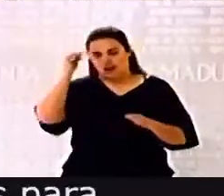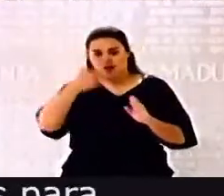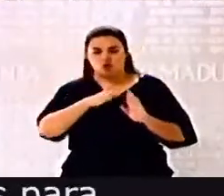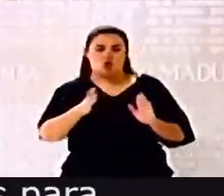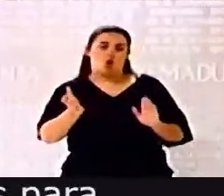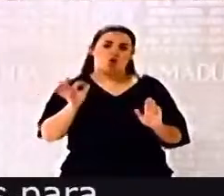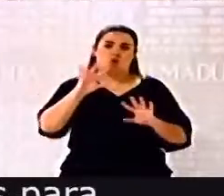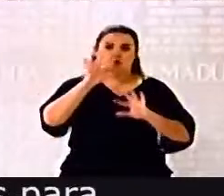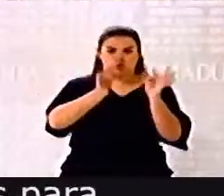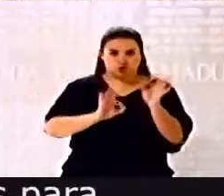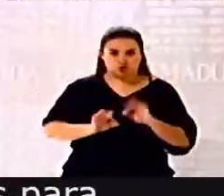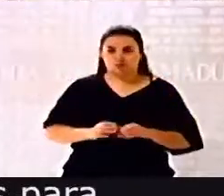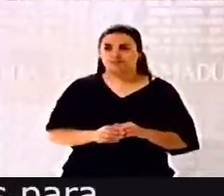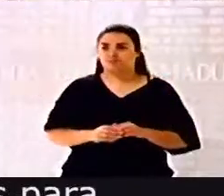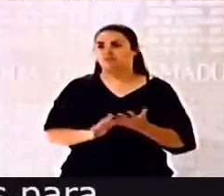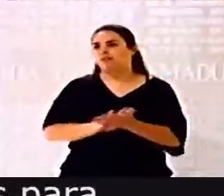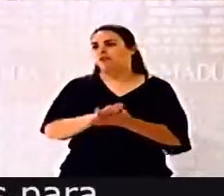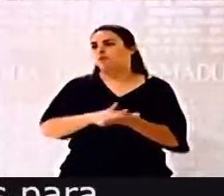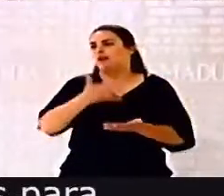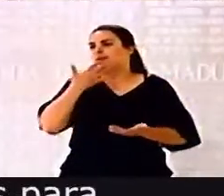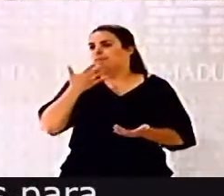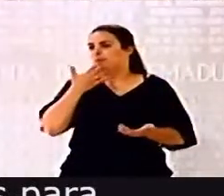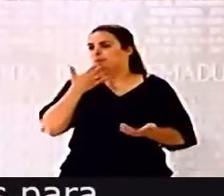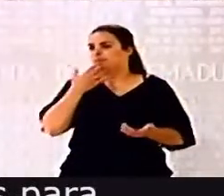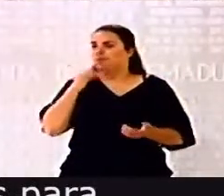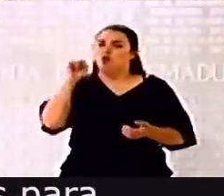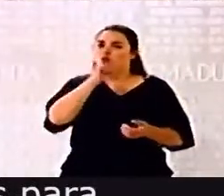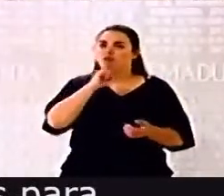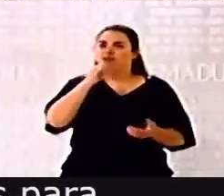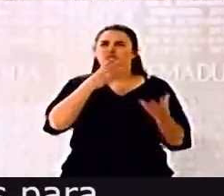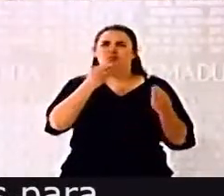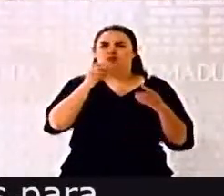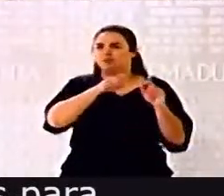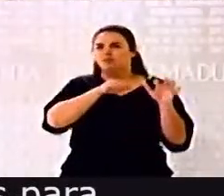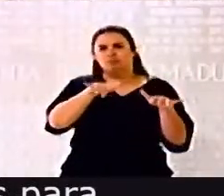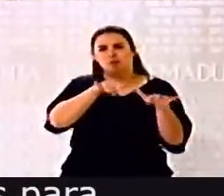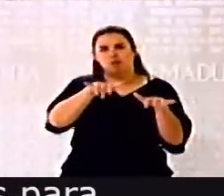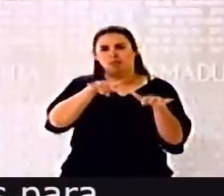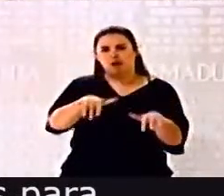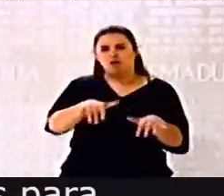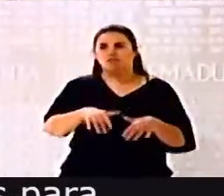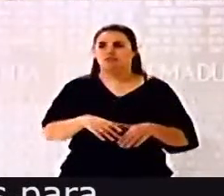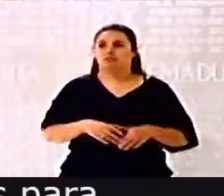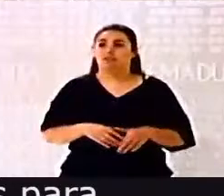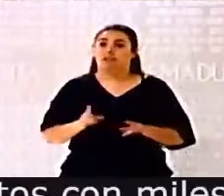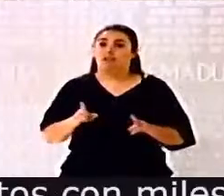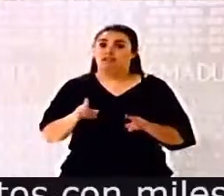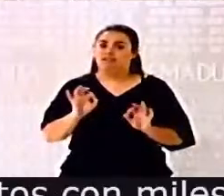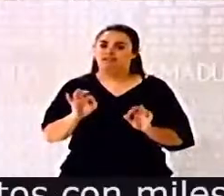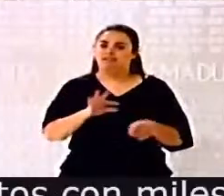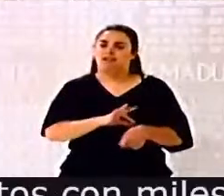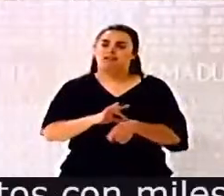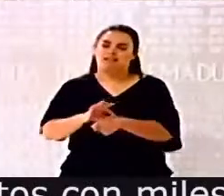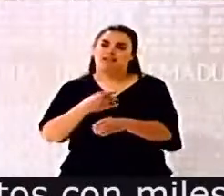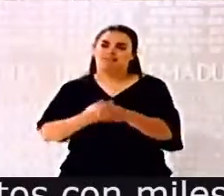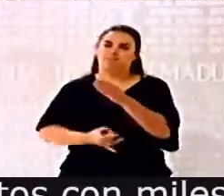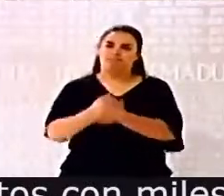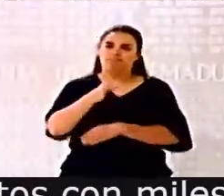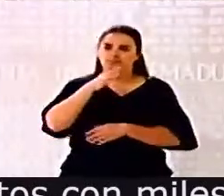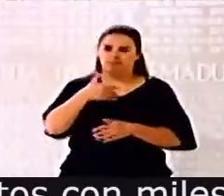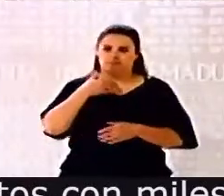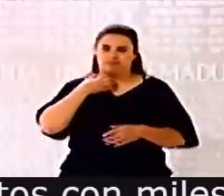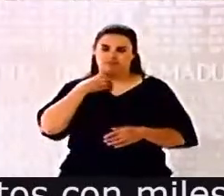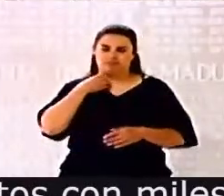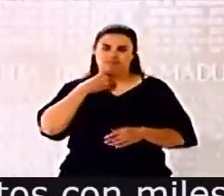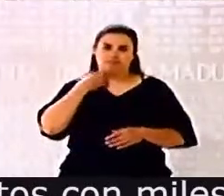largo del otoño. Estamos hablando de conciertos que tengan miles de personas. Esa va a ser una de las guías que saquemos en los